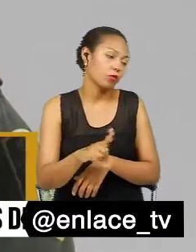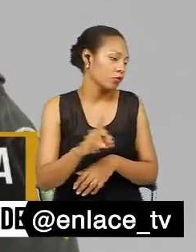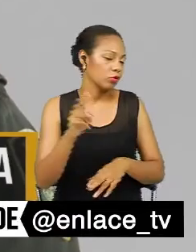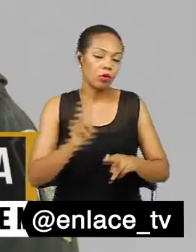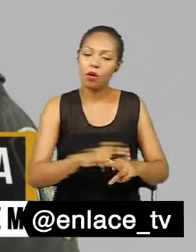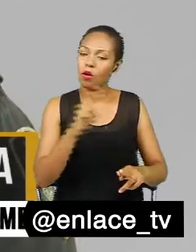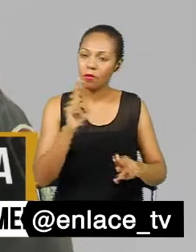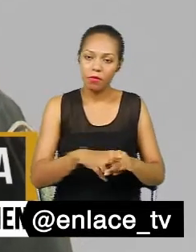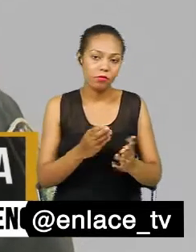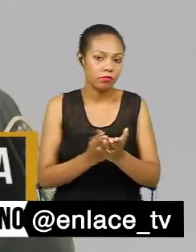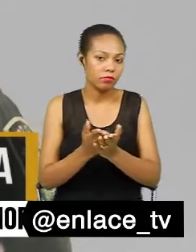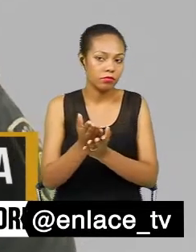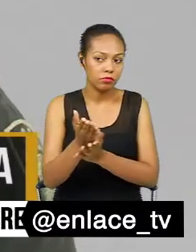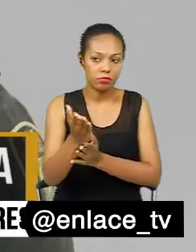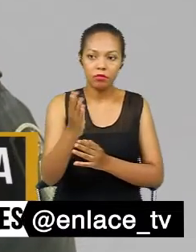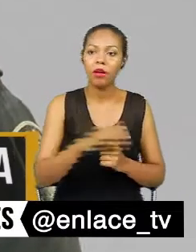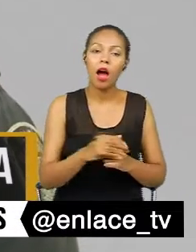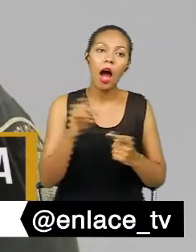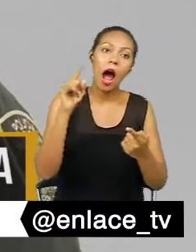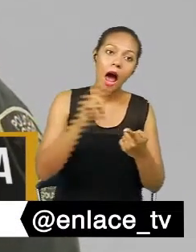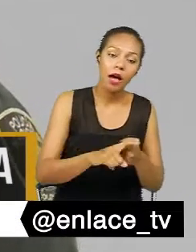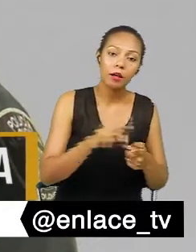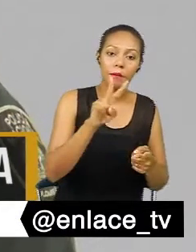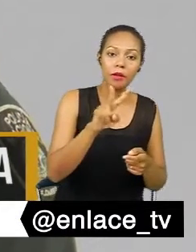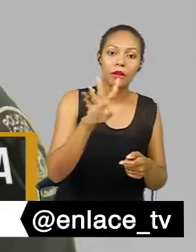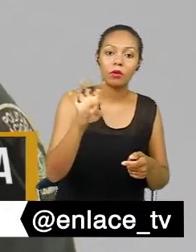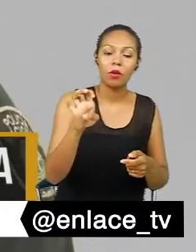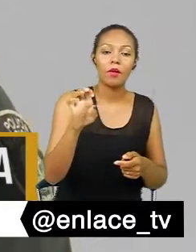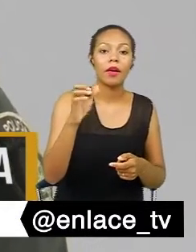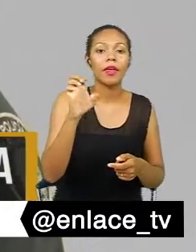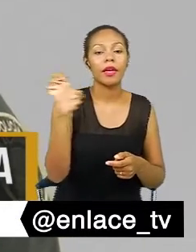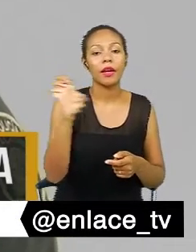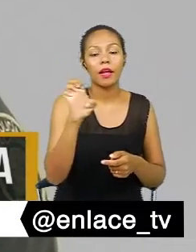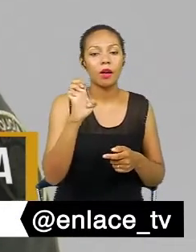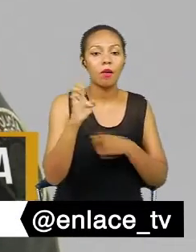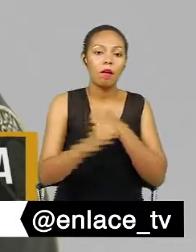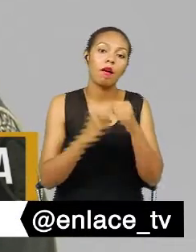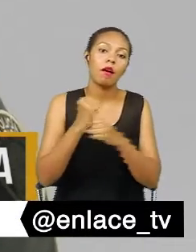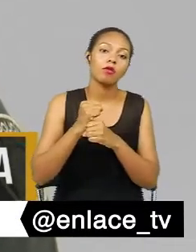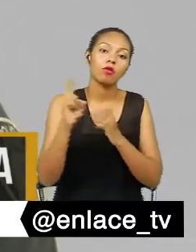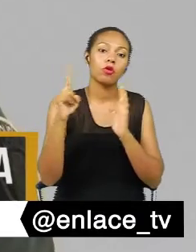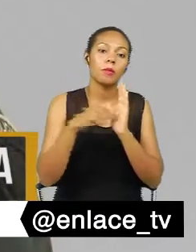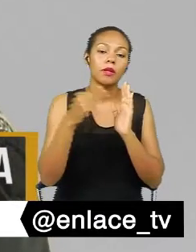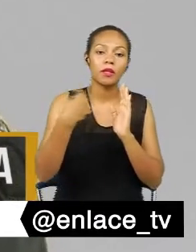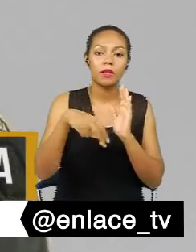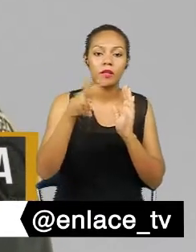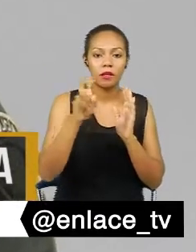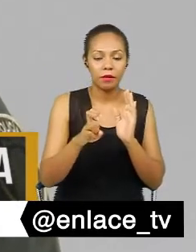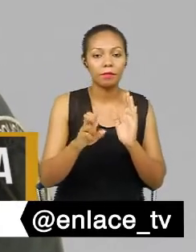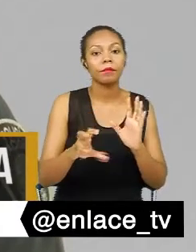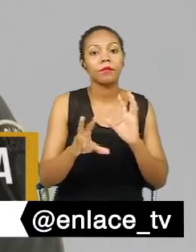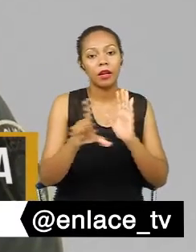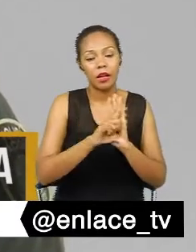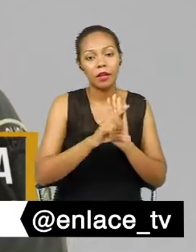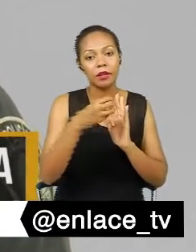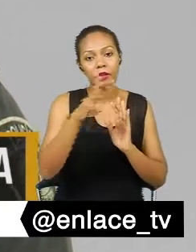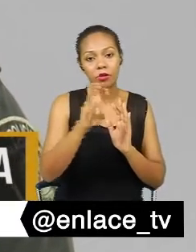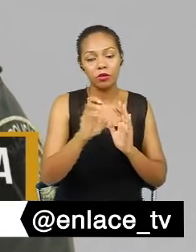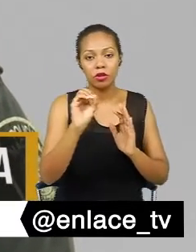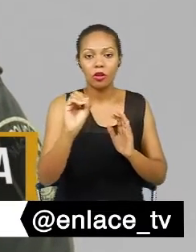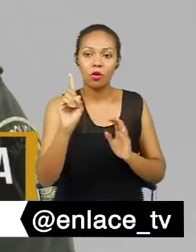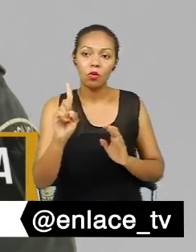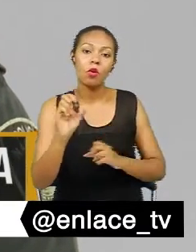está vigente hasta que entre en vigencia el 29 de enero de 2017 la ley 1801 de 2017. Ledesma